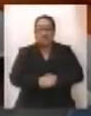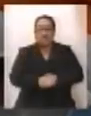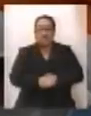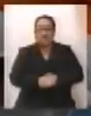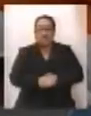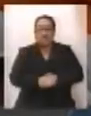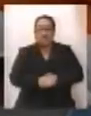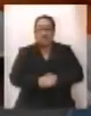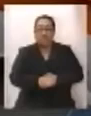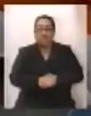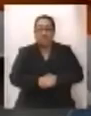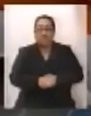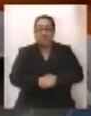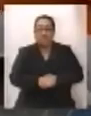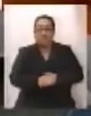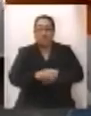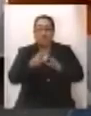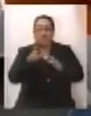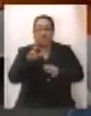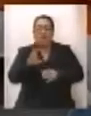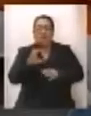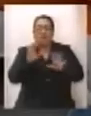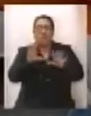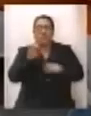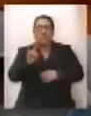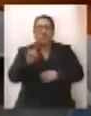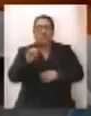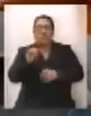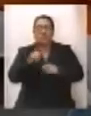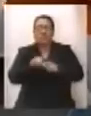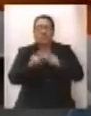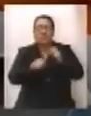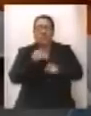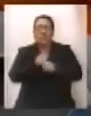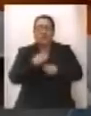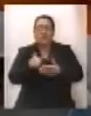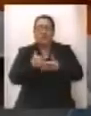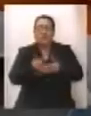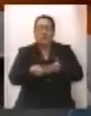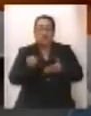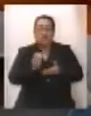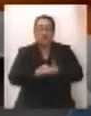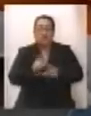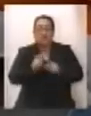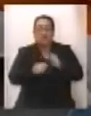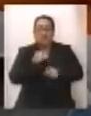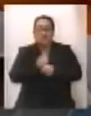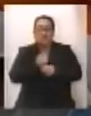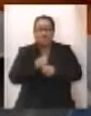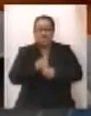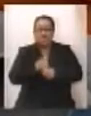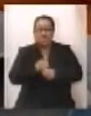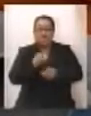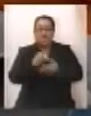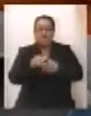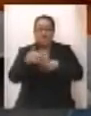unidades impositivas tributarias, con lo cual se va a beneficiar mejor a los trabajadores, sobre todo a los trabajadores que menos